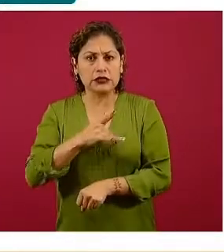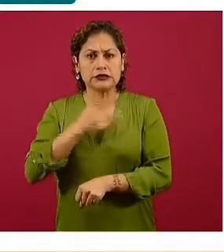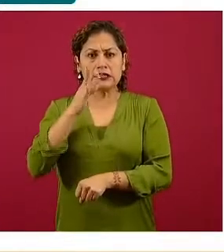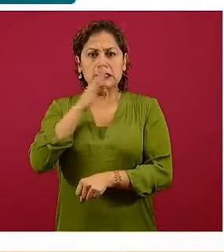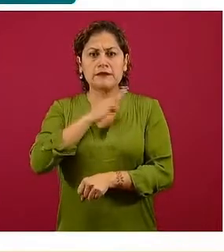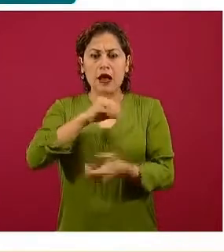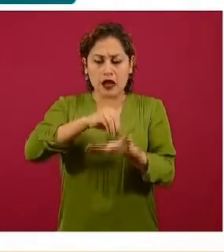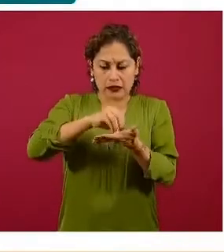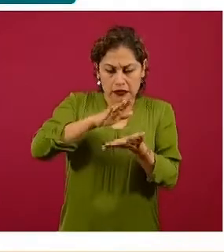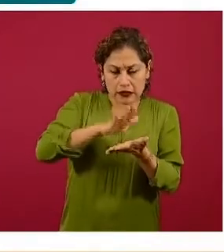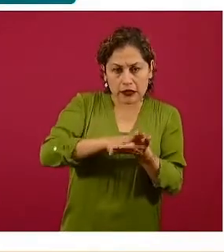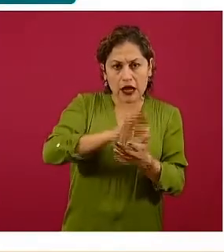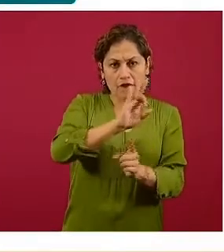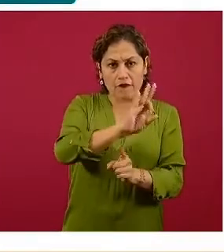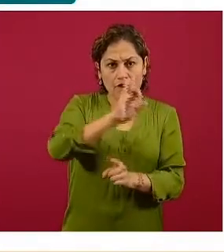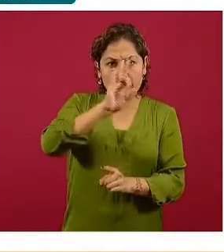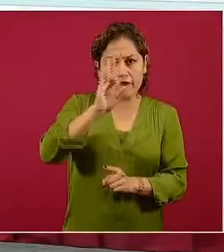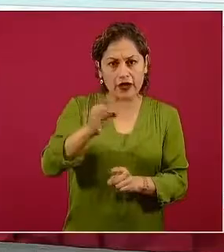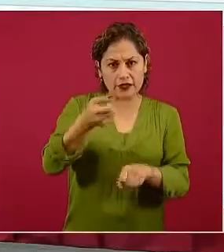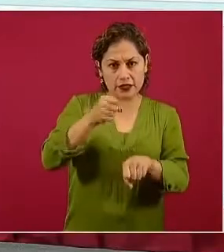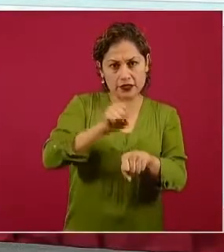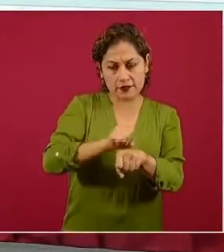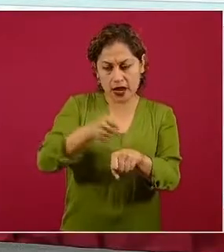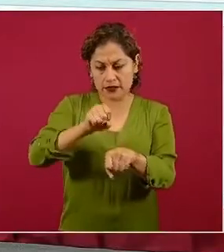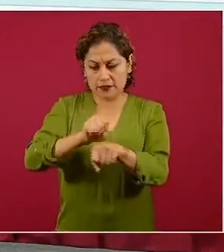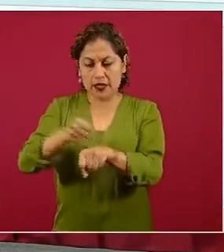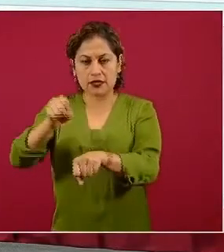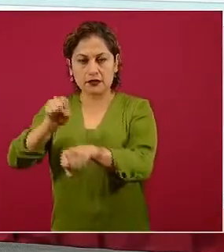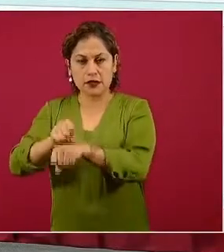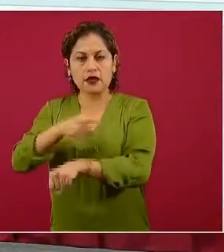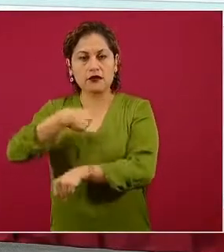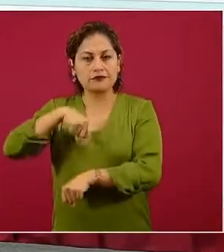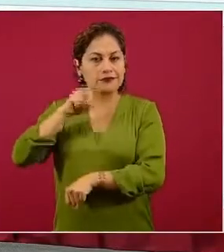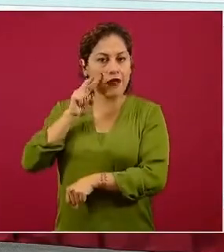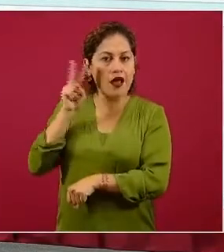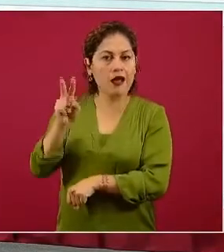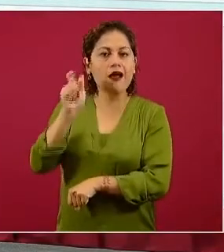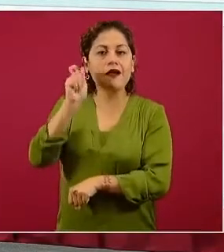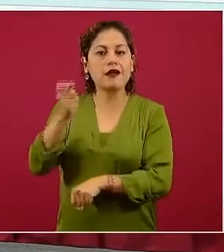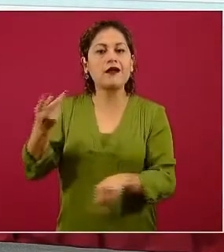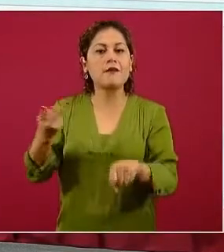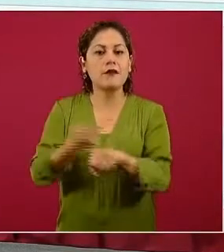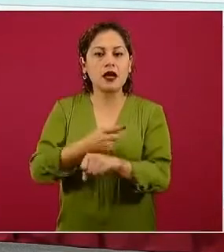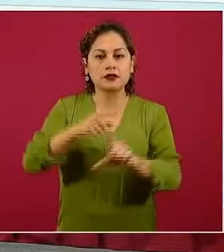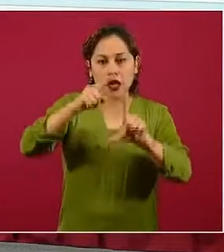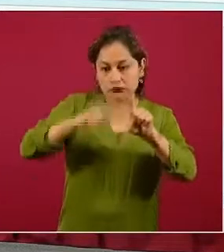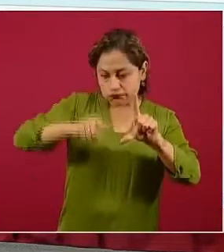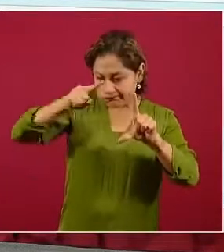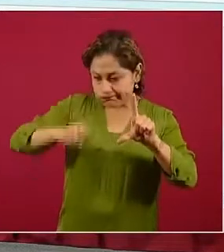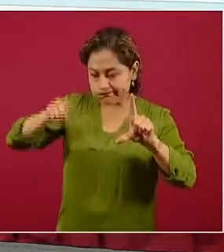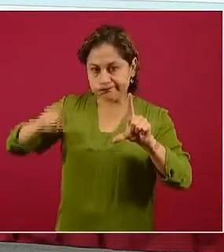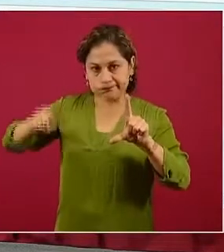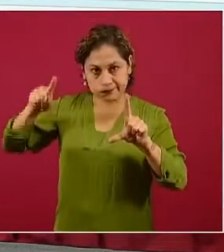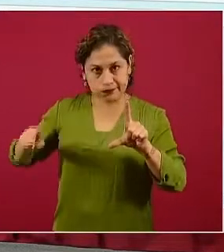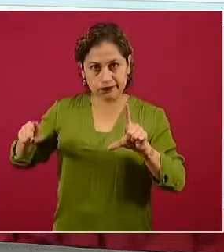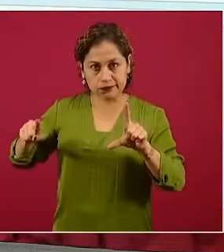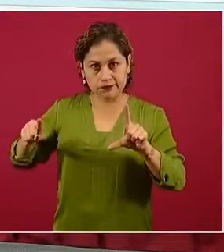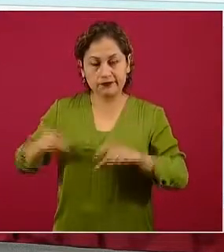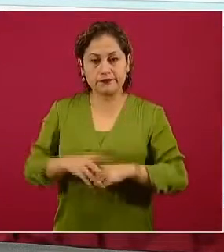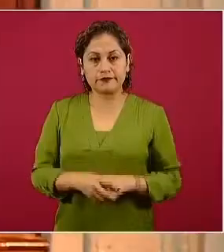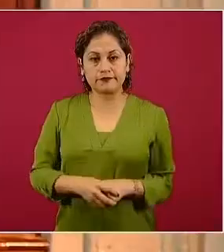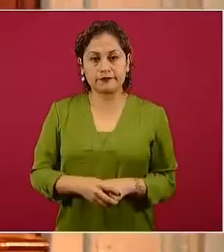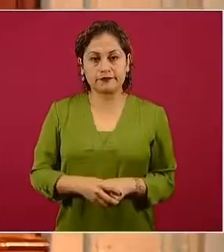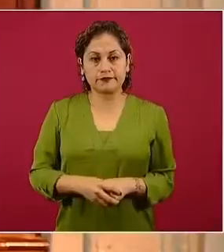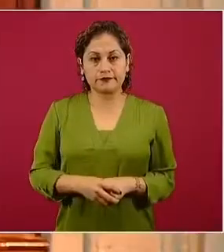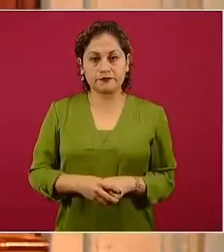síntomas para cada semana epidemiológica, entonces podemos observar el comportamiento que, como vimos prácticamente desde que